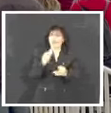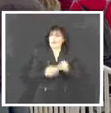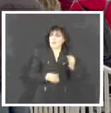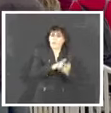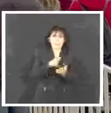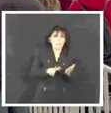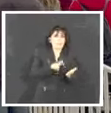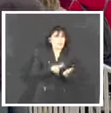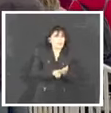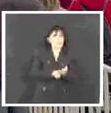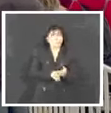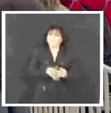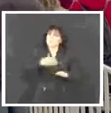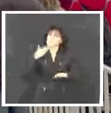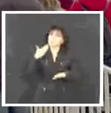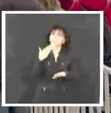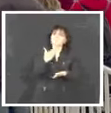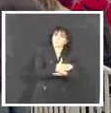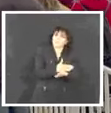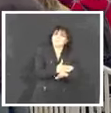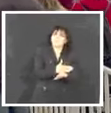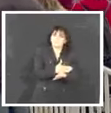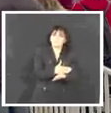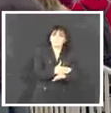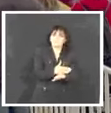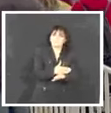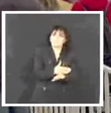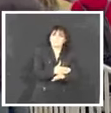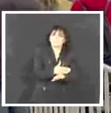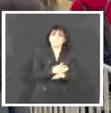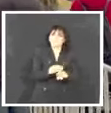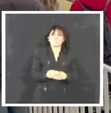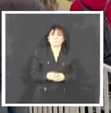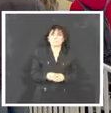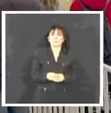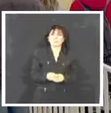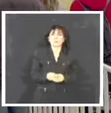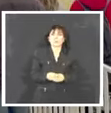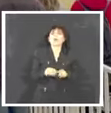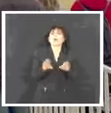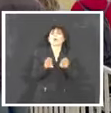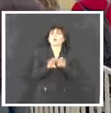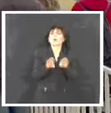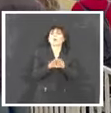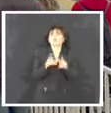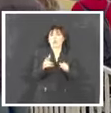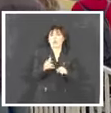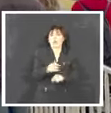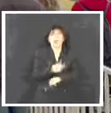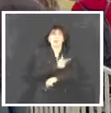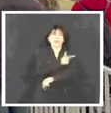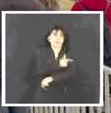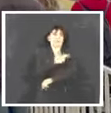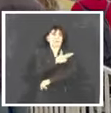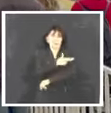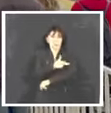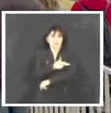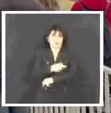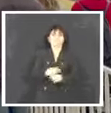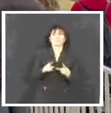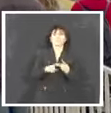se cometa sea un delito sancionado. Para ello, obviamente, es la Guardia Nacional, la